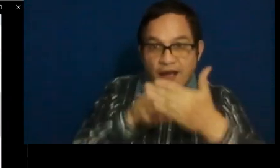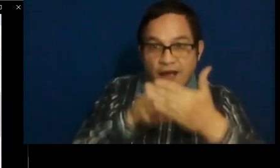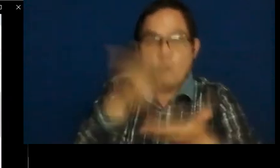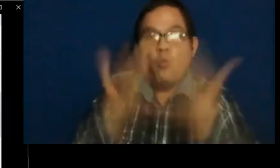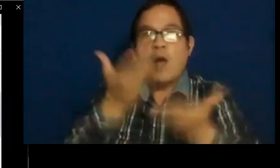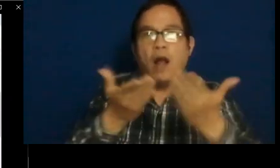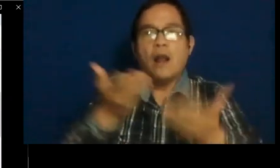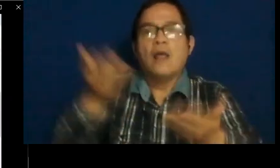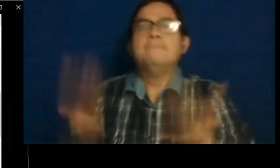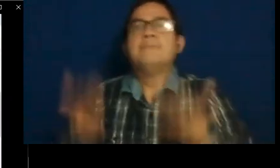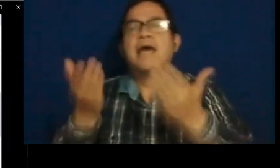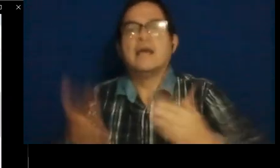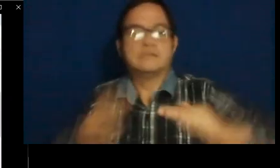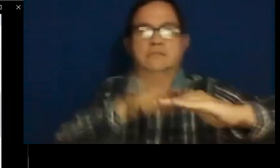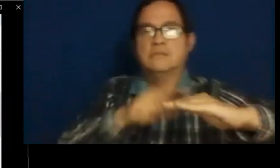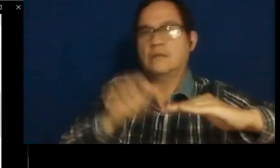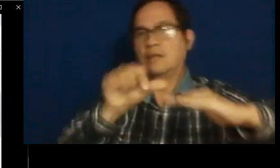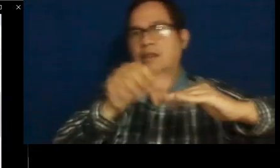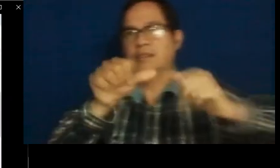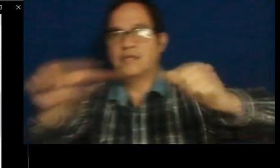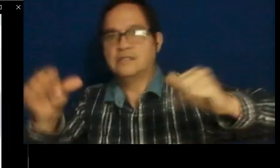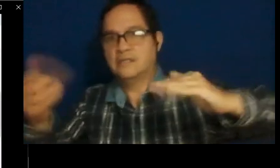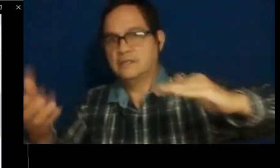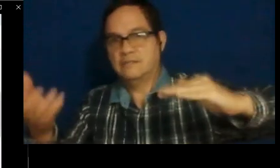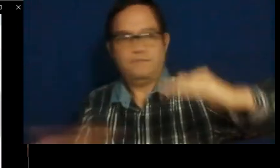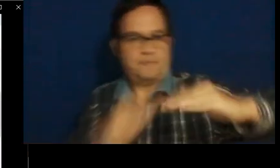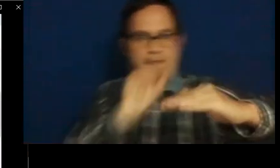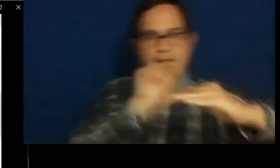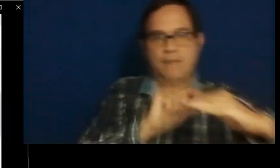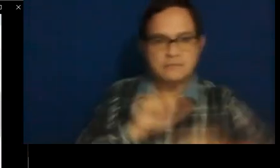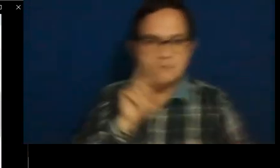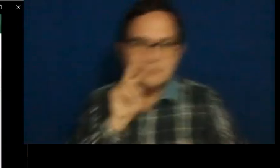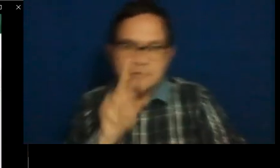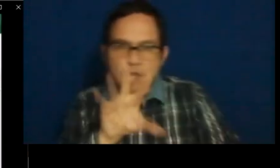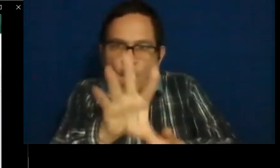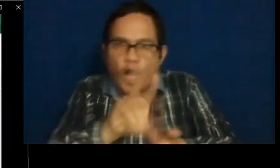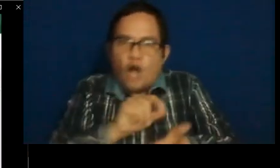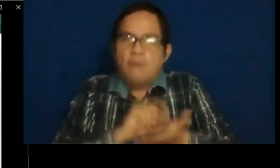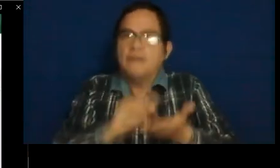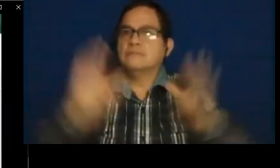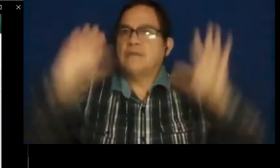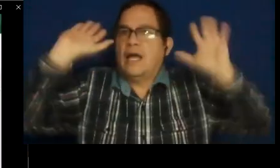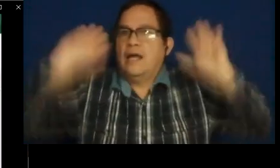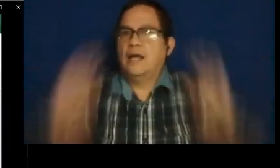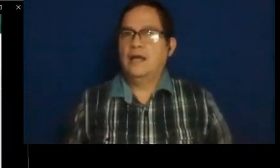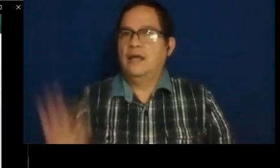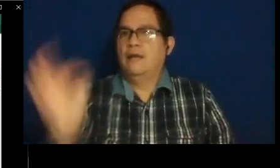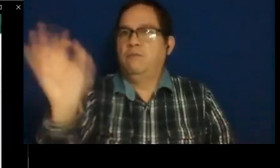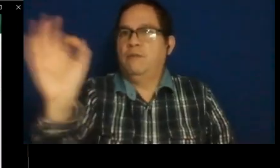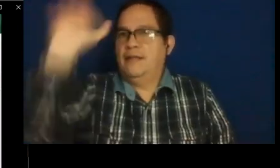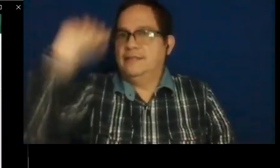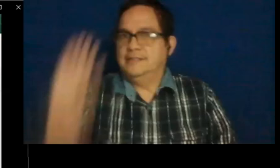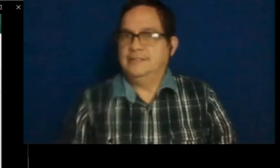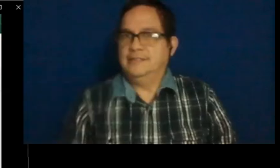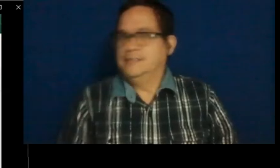los pesos, acomodo las distancias, hago el lanzamiento y tomo los tiempos. Los copio y vengo y los voy diligenciando. Por